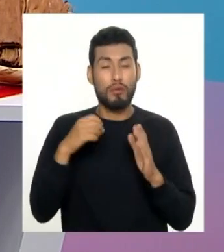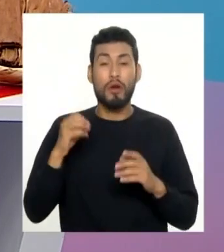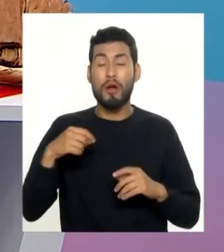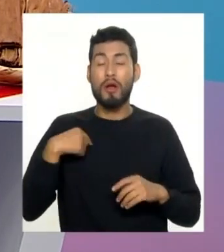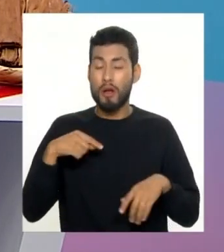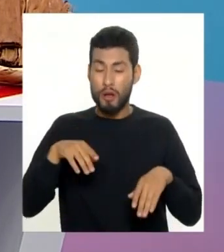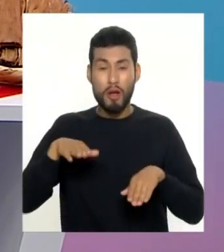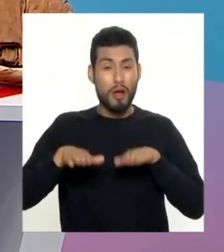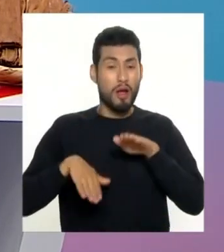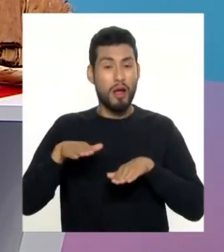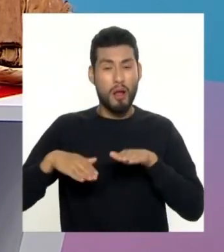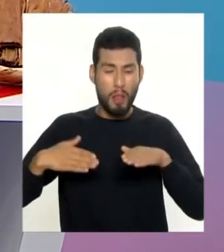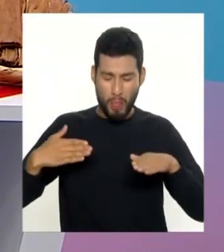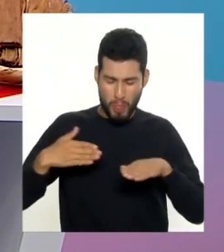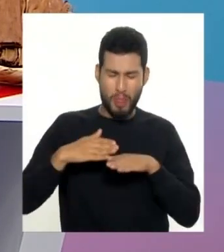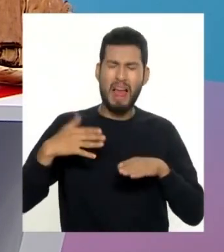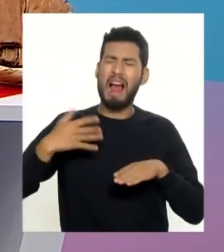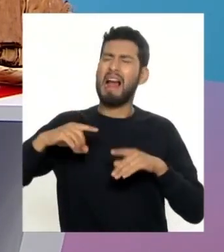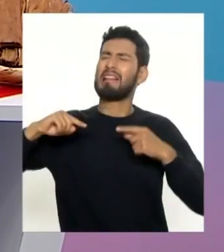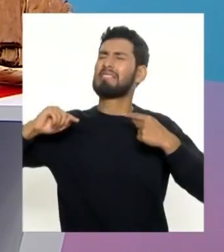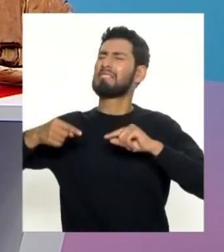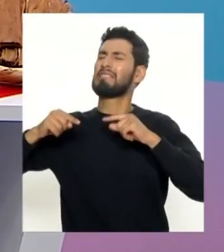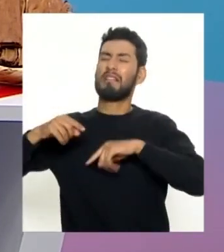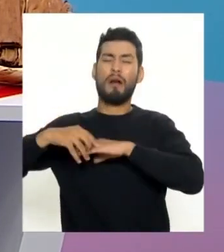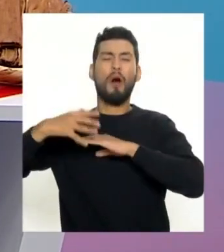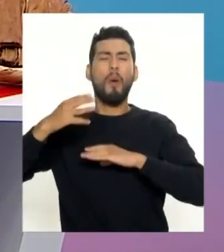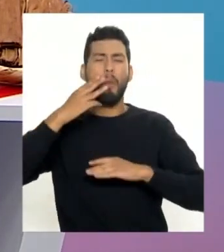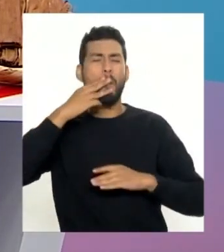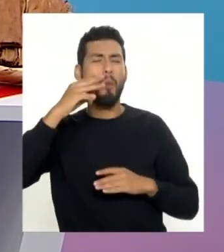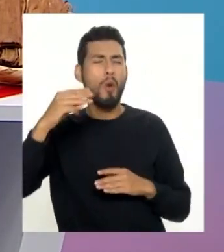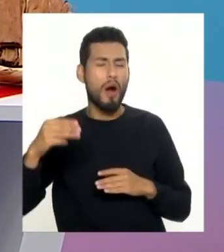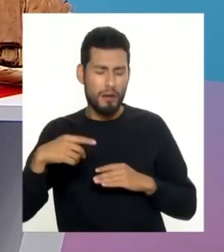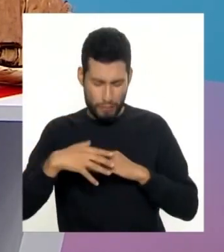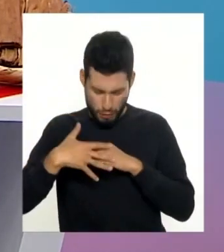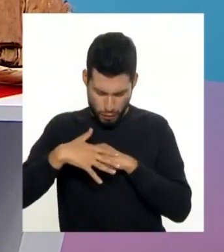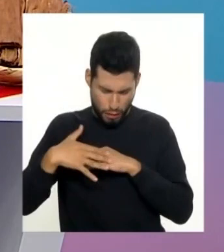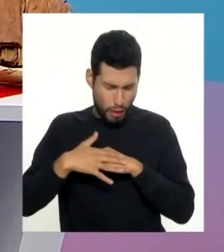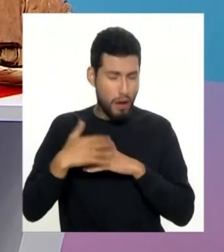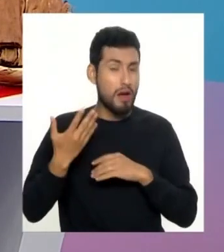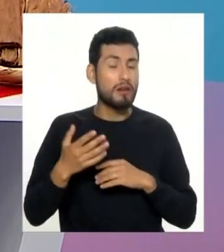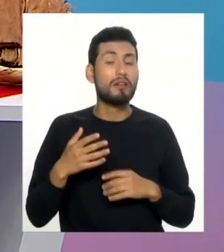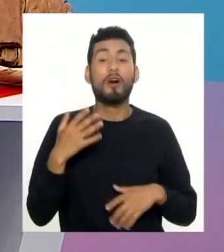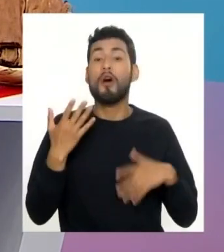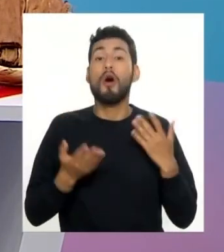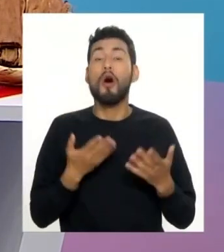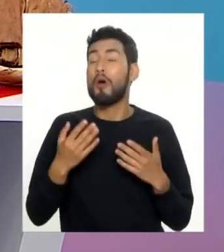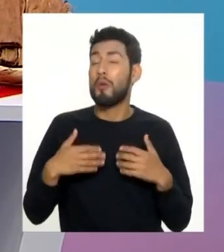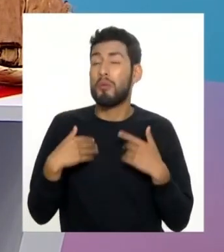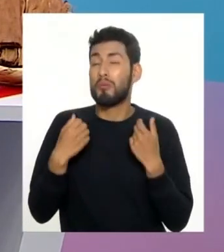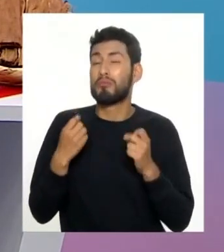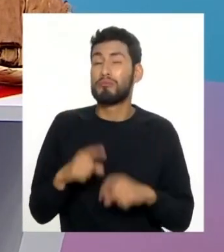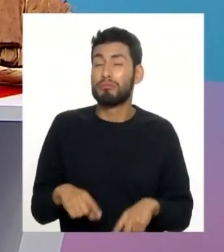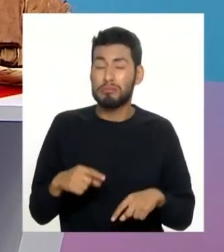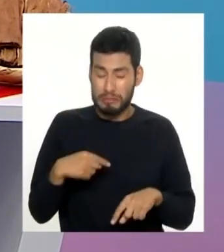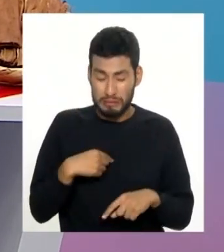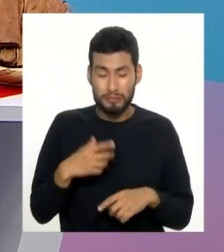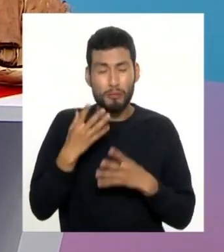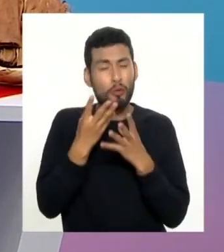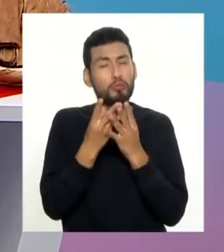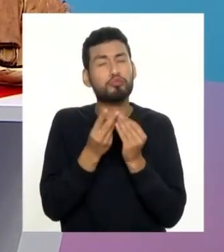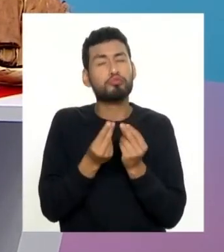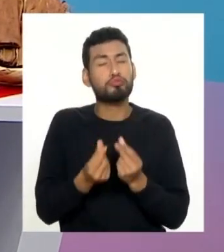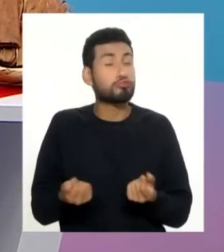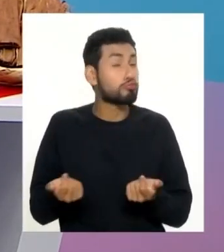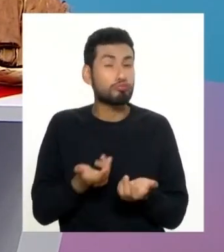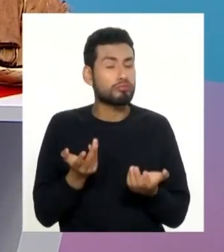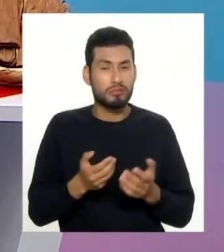de un mueble y de repente tenemos un moretón y a veces decimos, ¿cómo podríamos aliviar de repente de manera casera